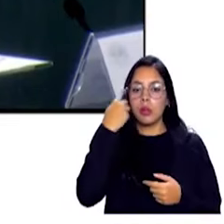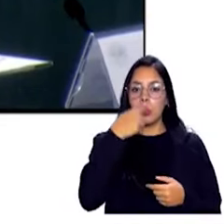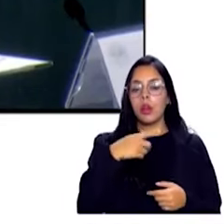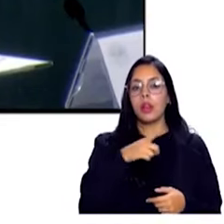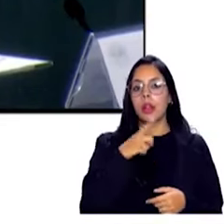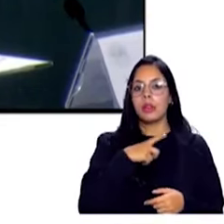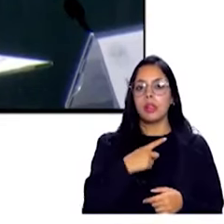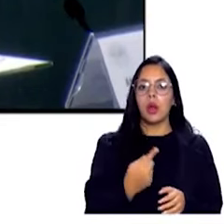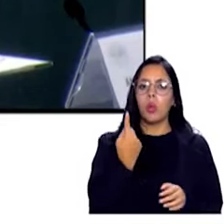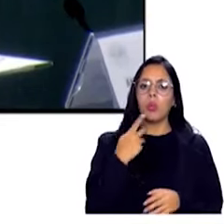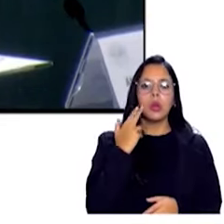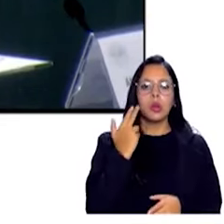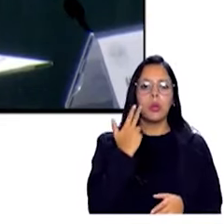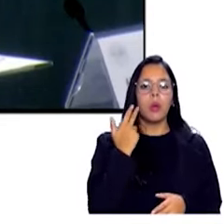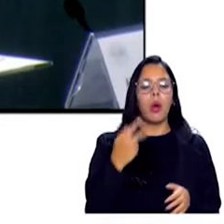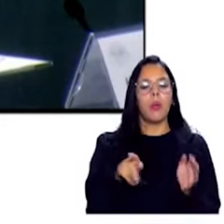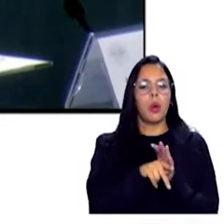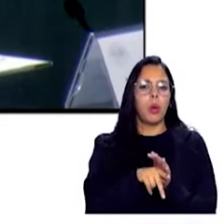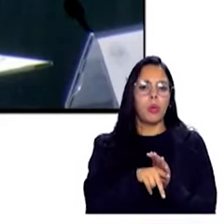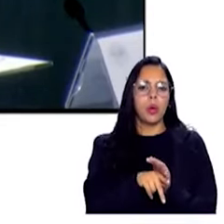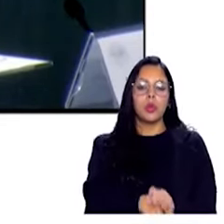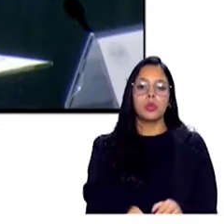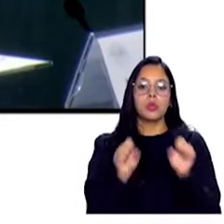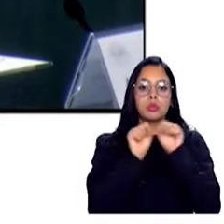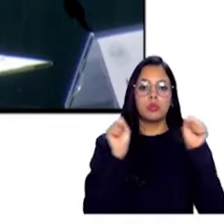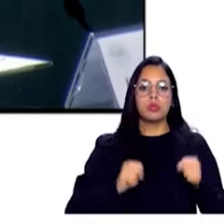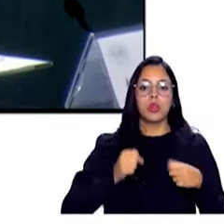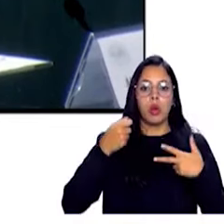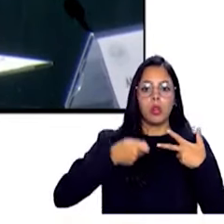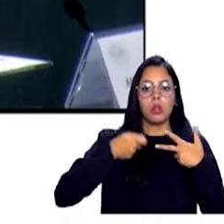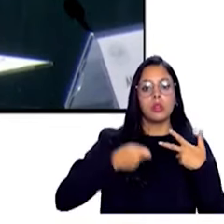piramidal en la base están los juzgados